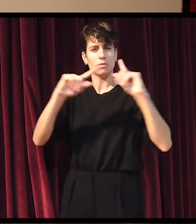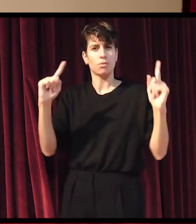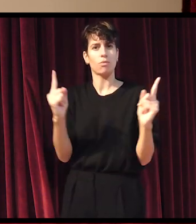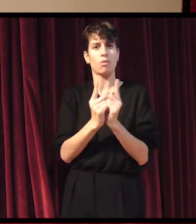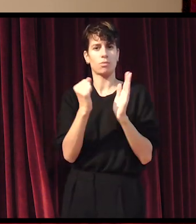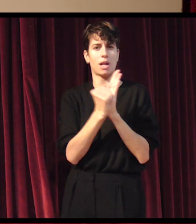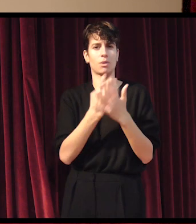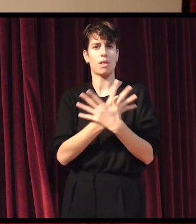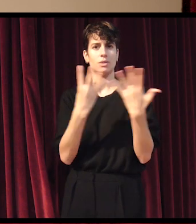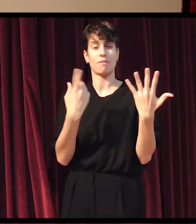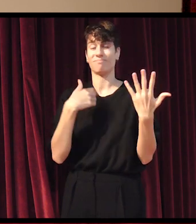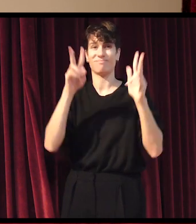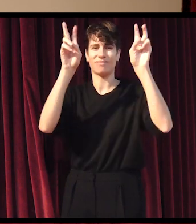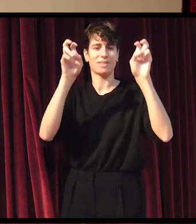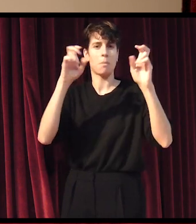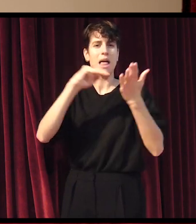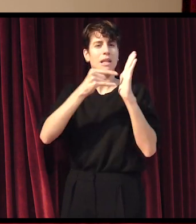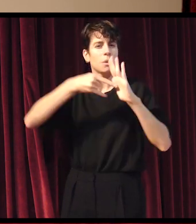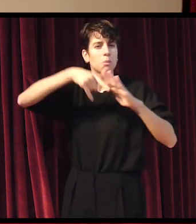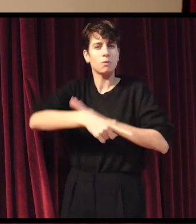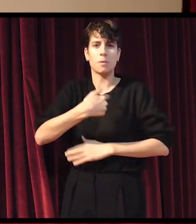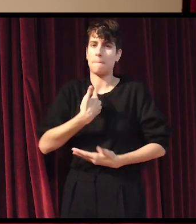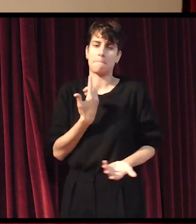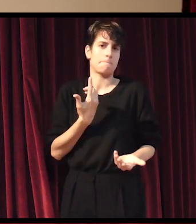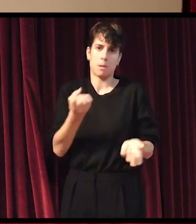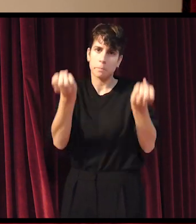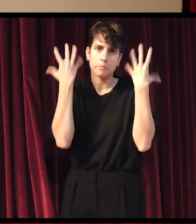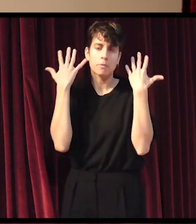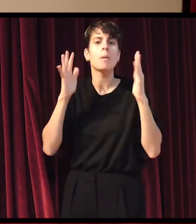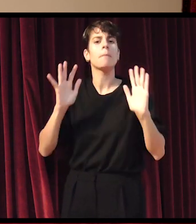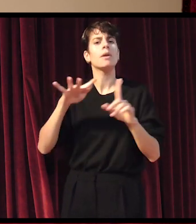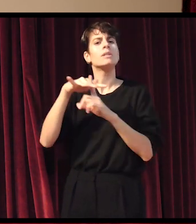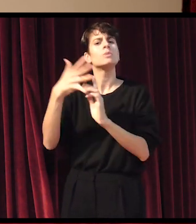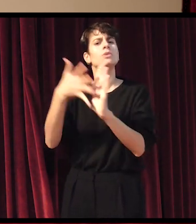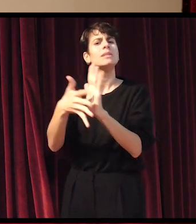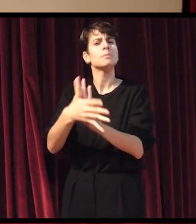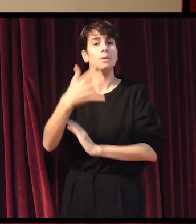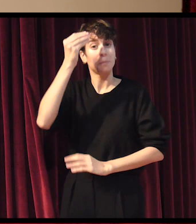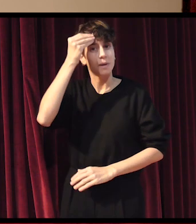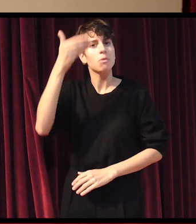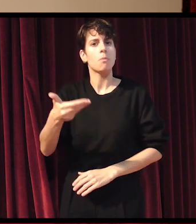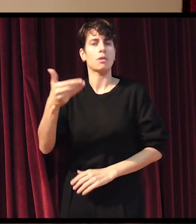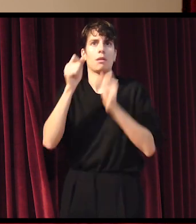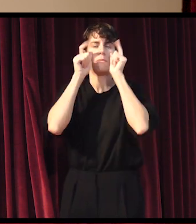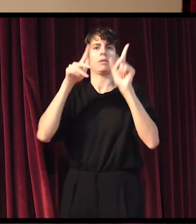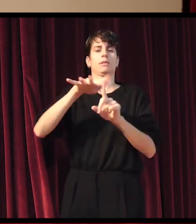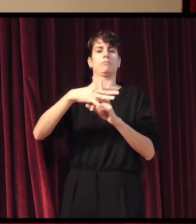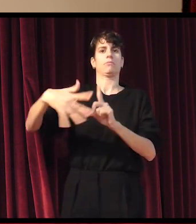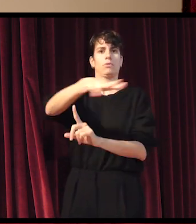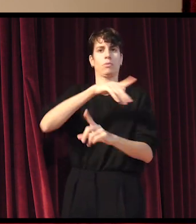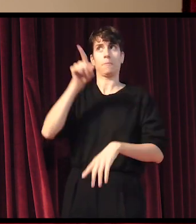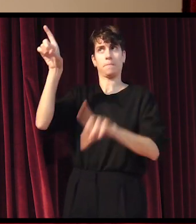porque yo no entiendo mucho de estas cuestiones técnicas, pero creo que es importante contextualizar, es muy importante. Contexto